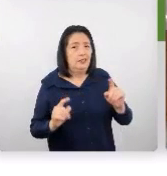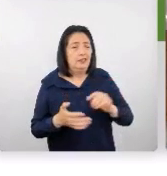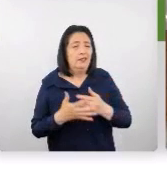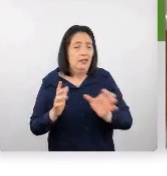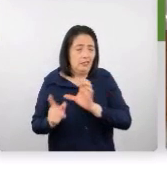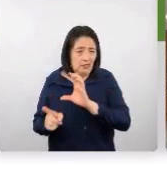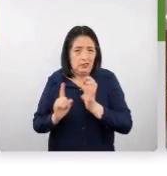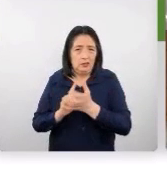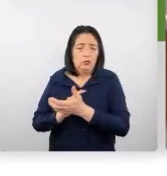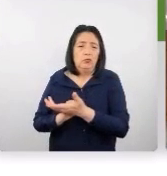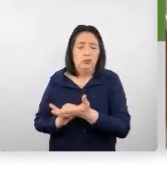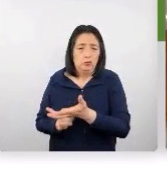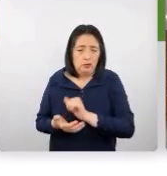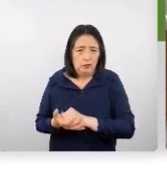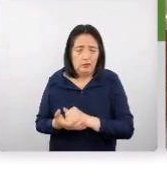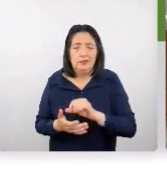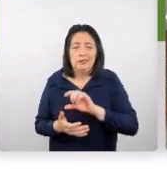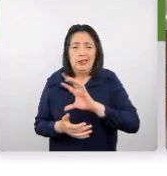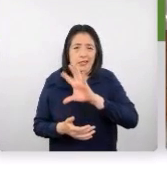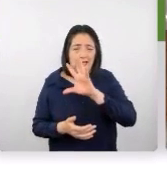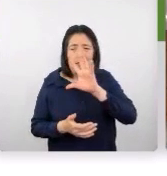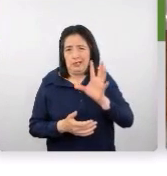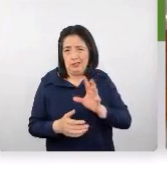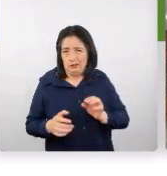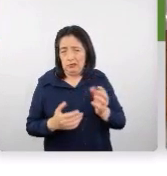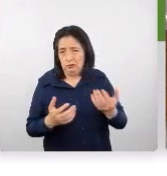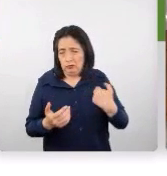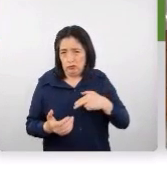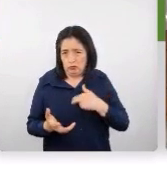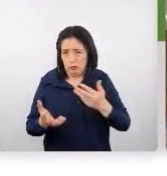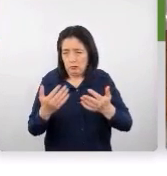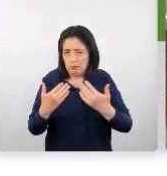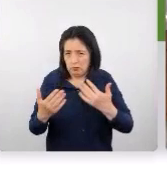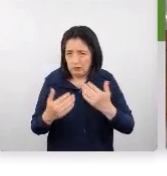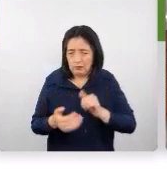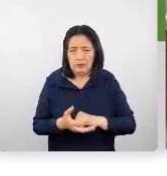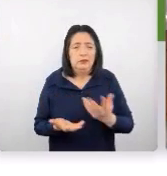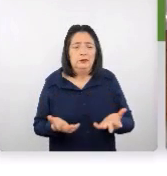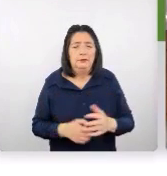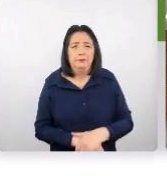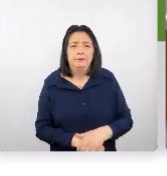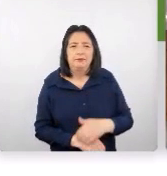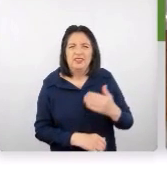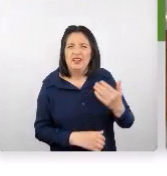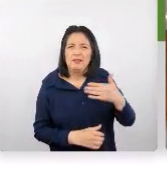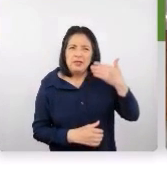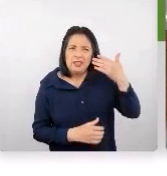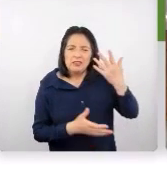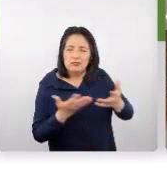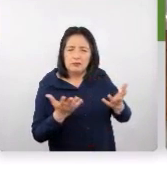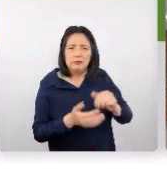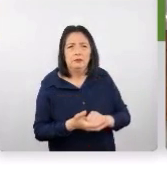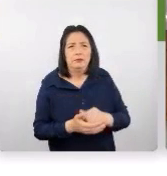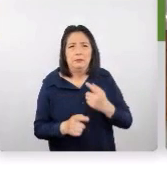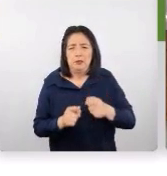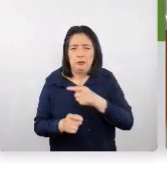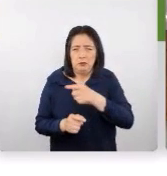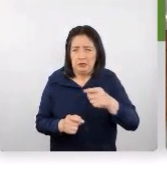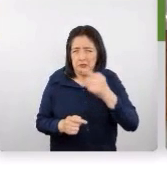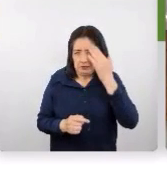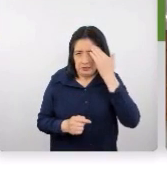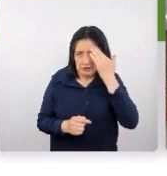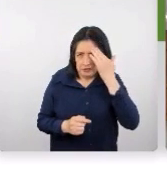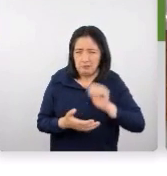cultural geográfico del cual nosotros vamos a estar conversando, que es el de Emiratos Árabes Unidos. Pero para que tengan una